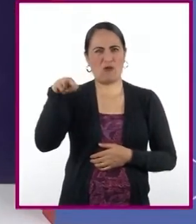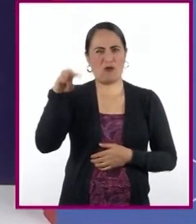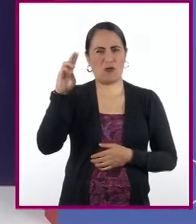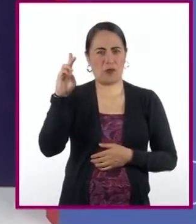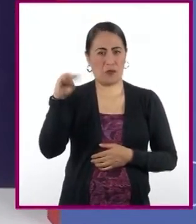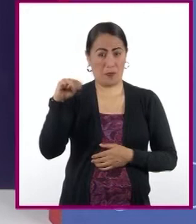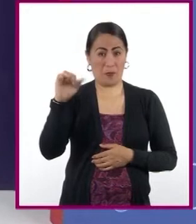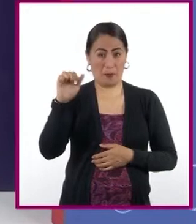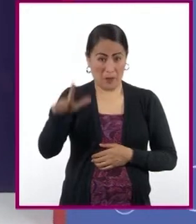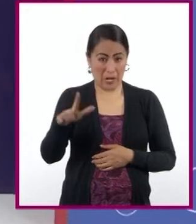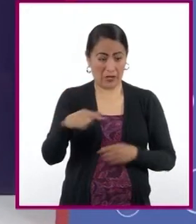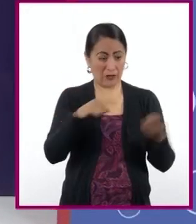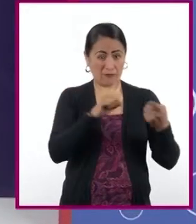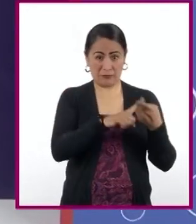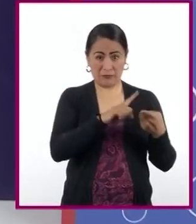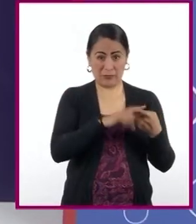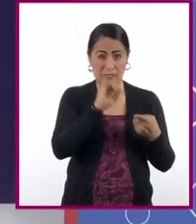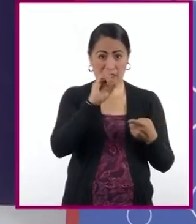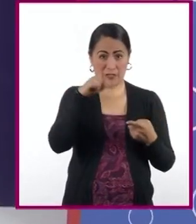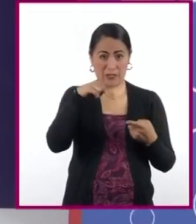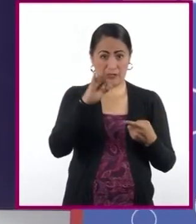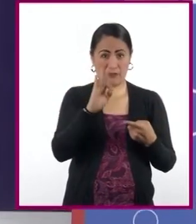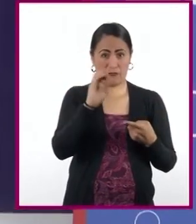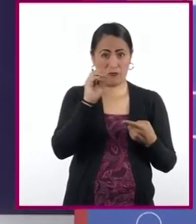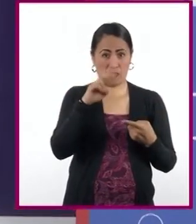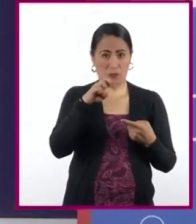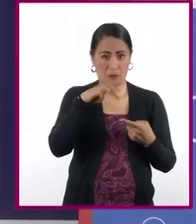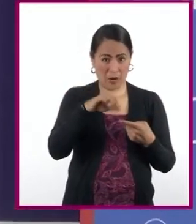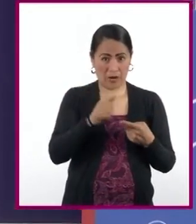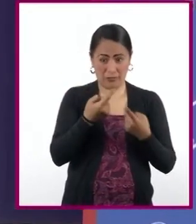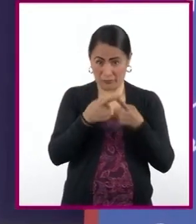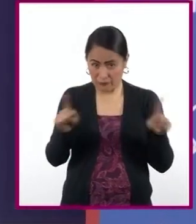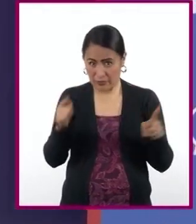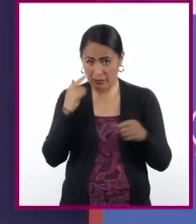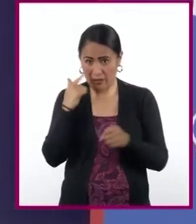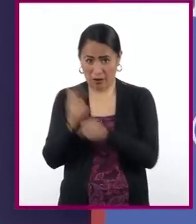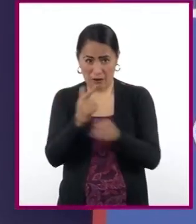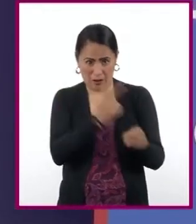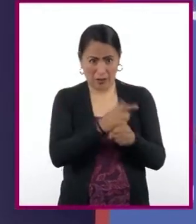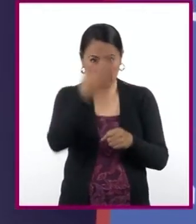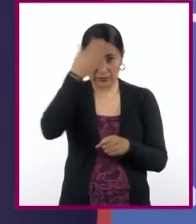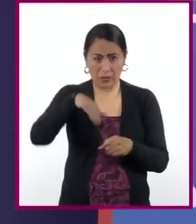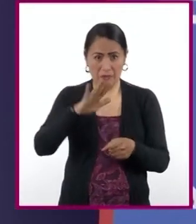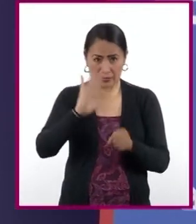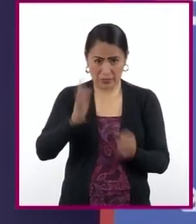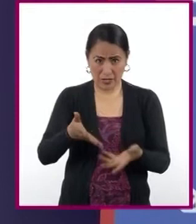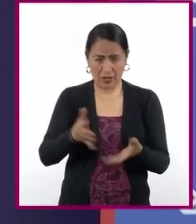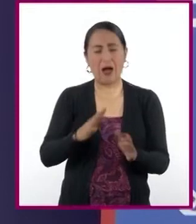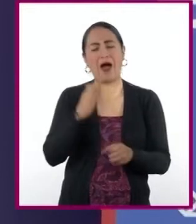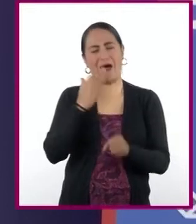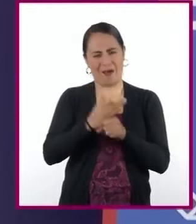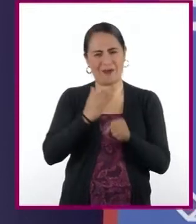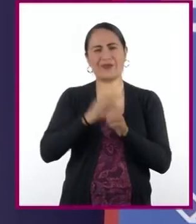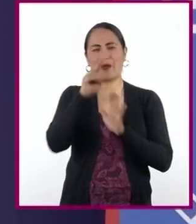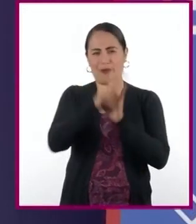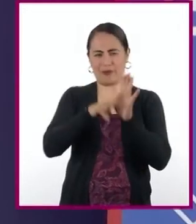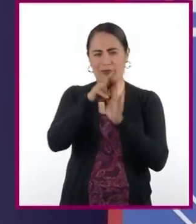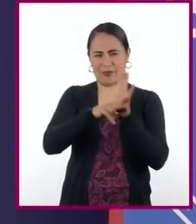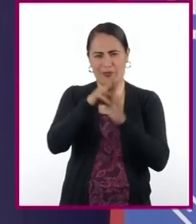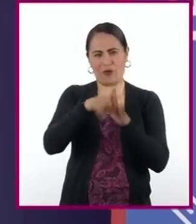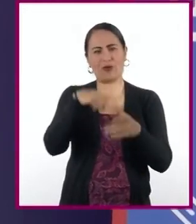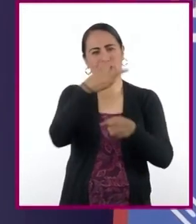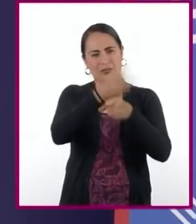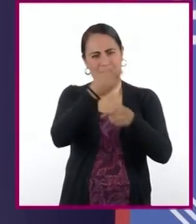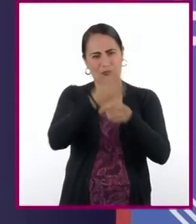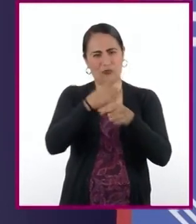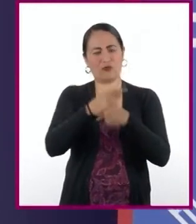¿No? Más o menos. Bueno, ¿qué les parece si vemos un segundo video en el que se plantean las características